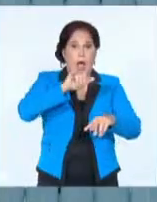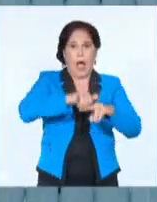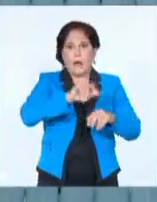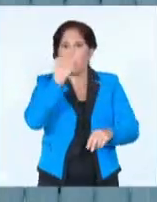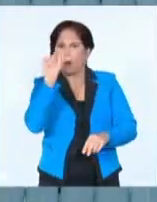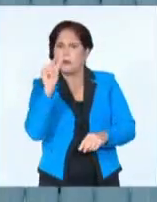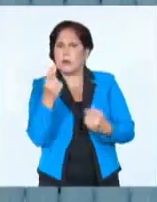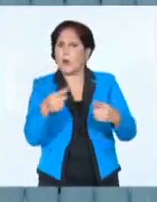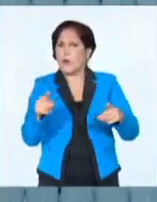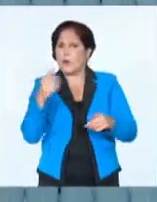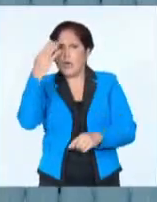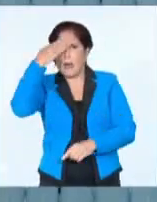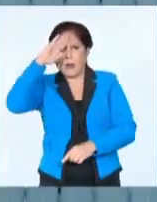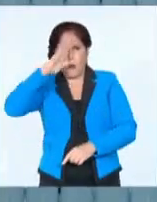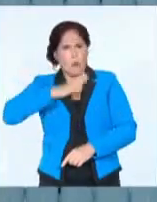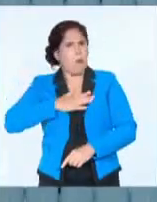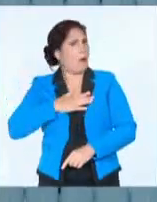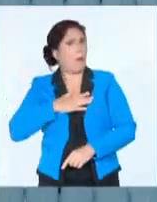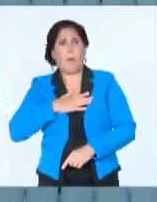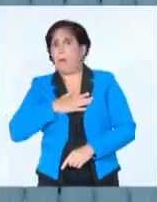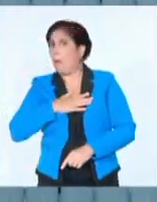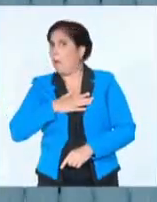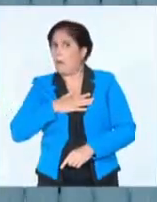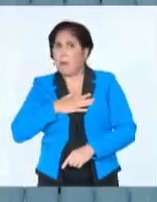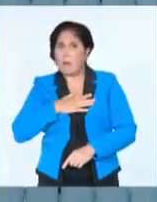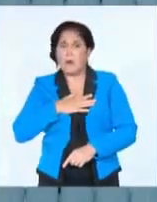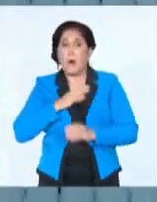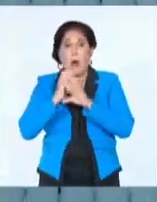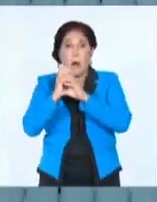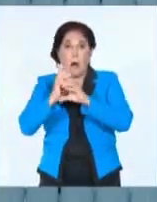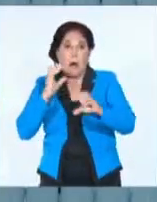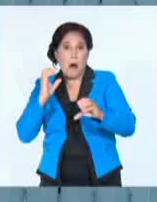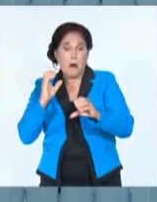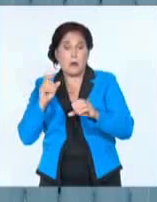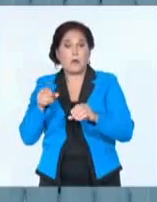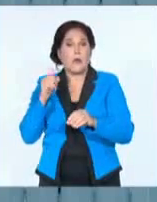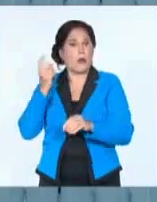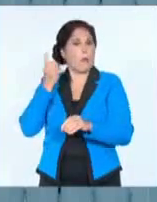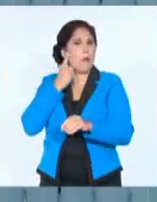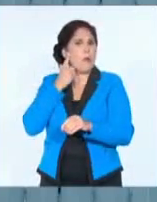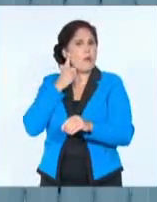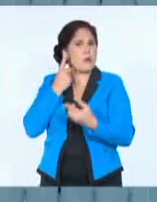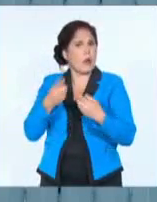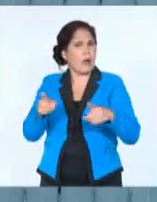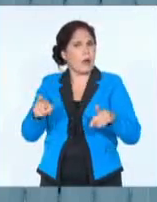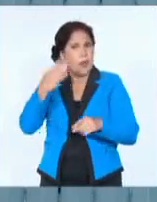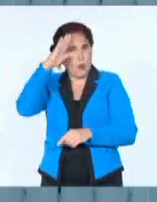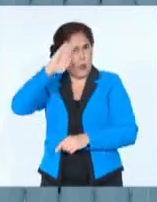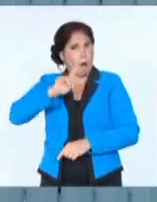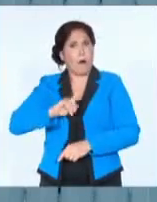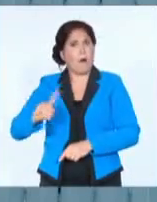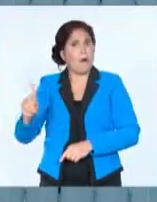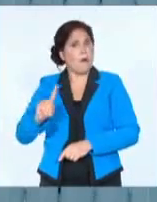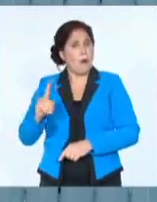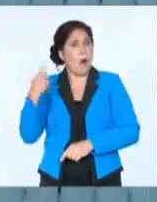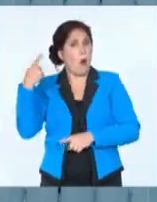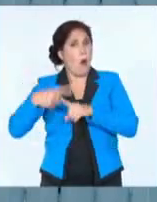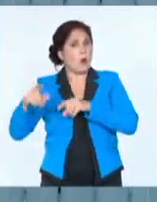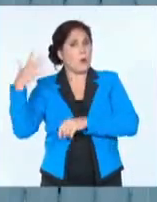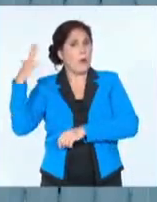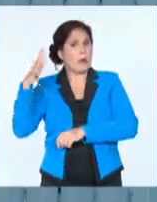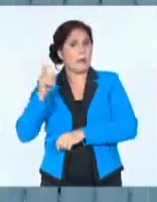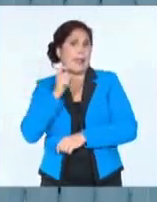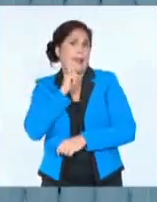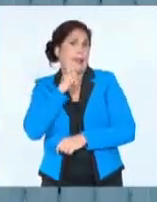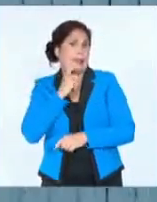escuchas música cubana, ni siquiera te montas en una guagua, y los choferes son los que ponen la música que tienen ellos y que es la que a ellos